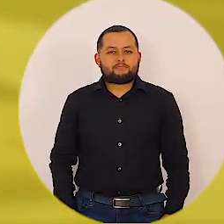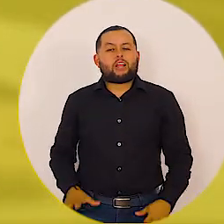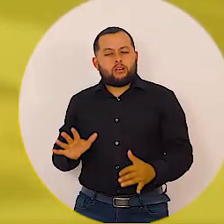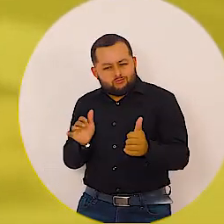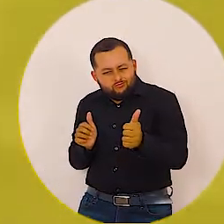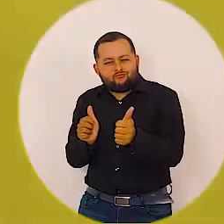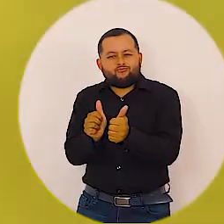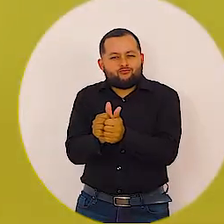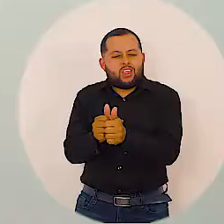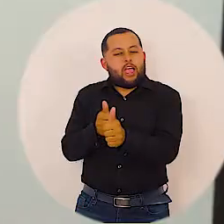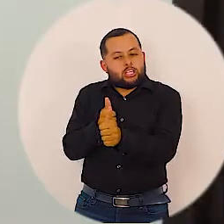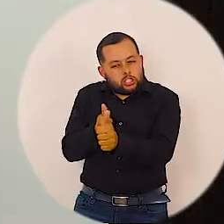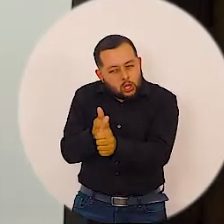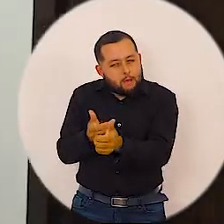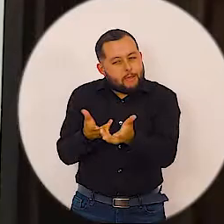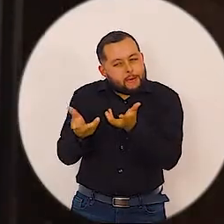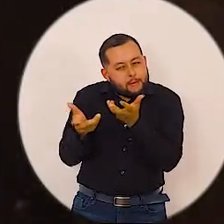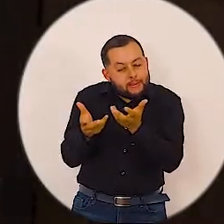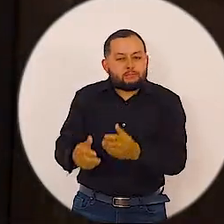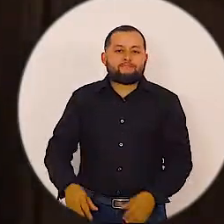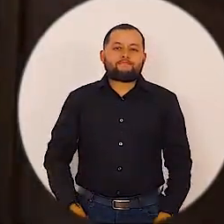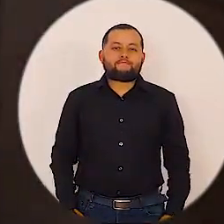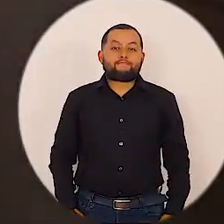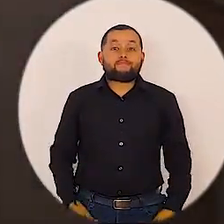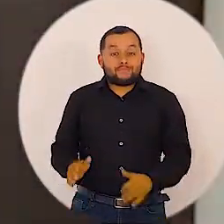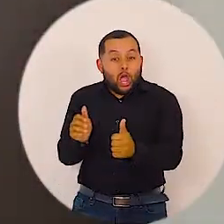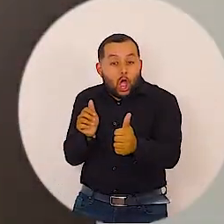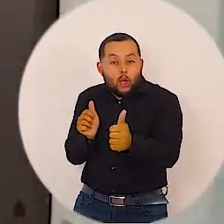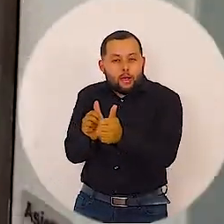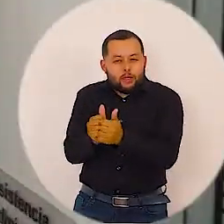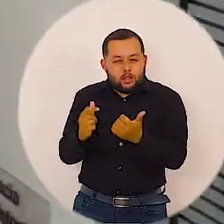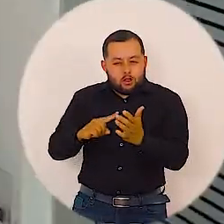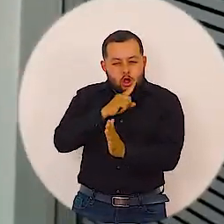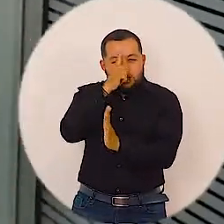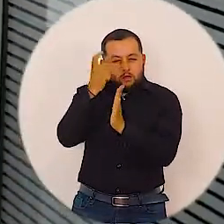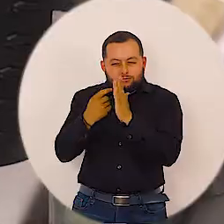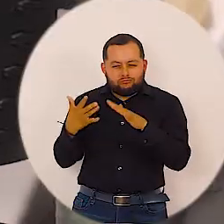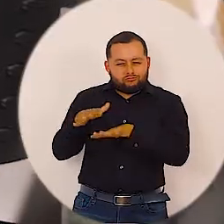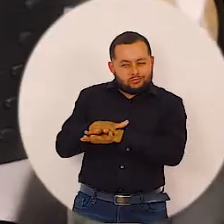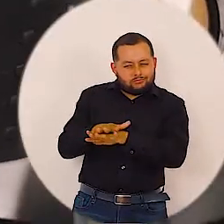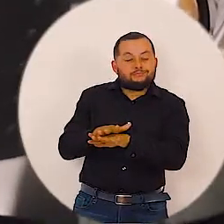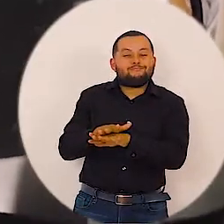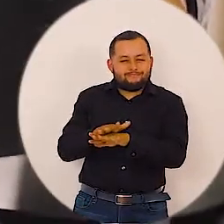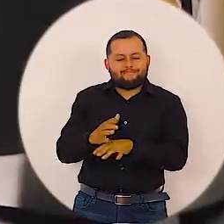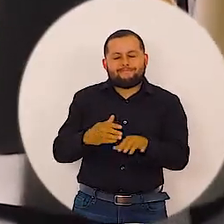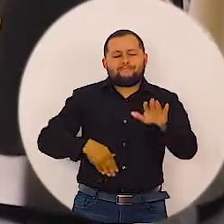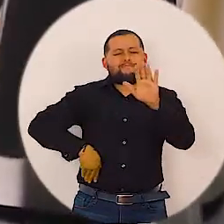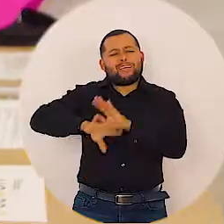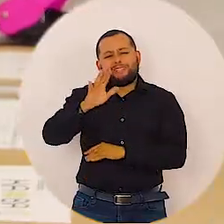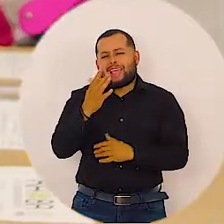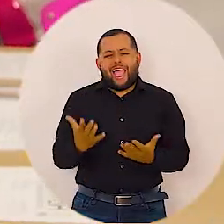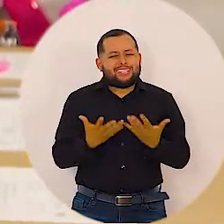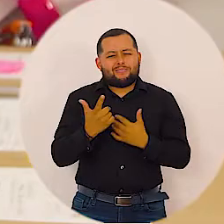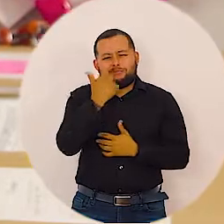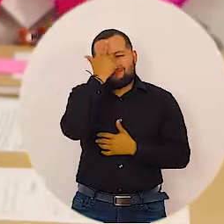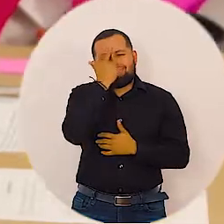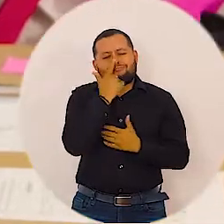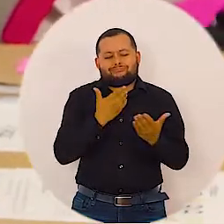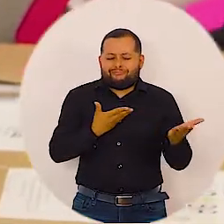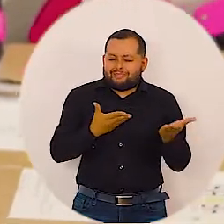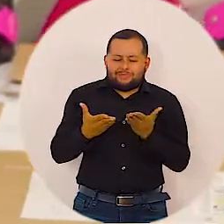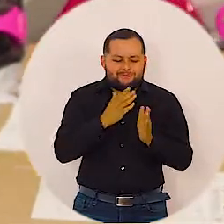y asesoría. Este acompañamiento integral está fundamentado en la vocación de servicio que ha sido